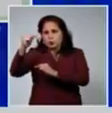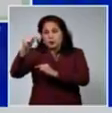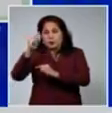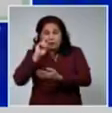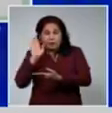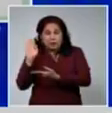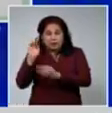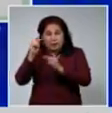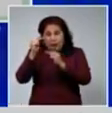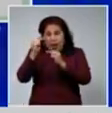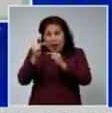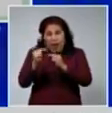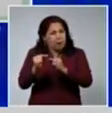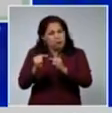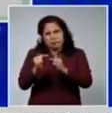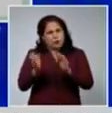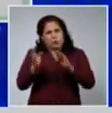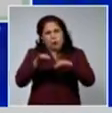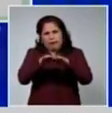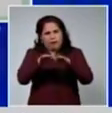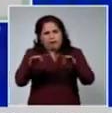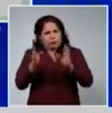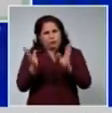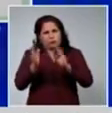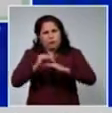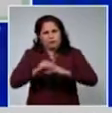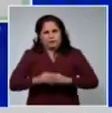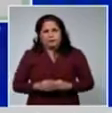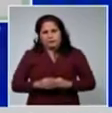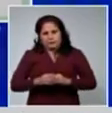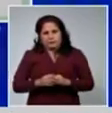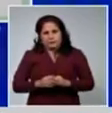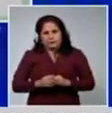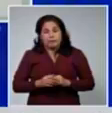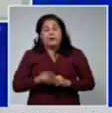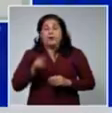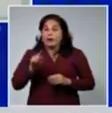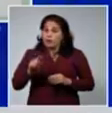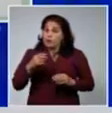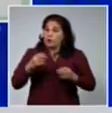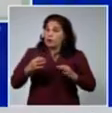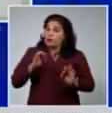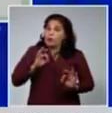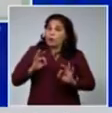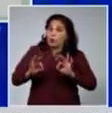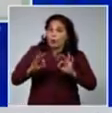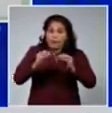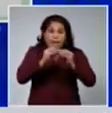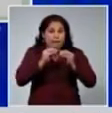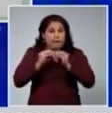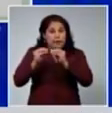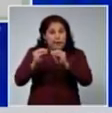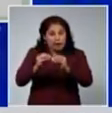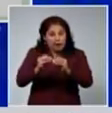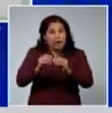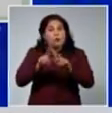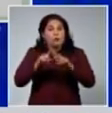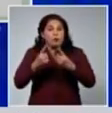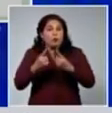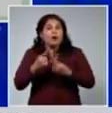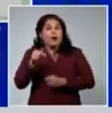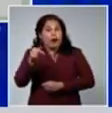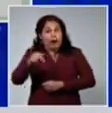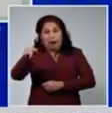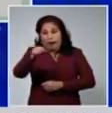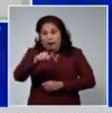reducción estable del número de casos expresión de la transmisión que todavía tenemos muchos de